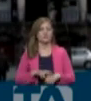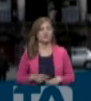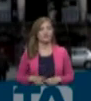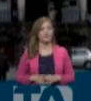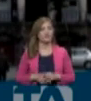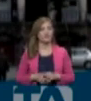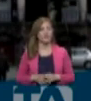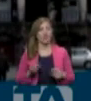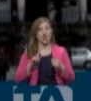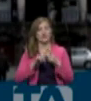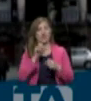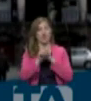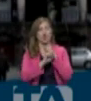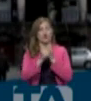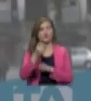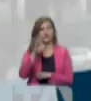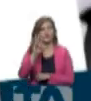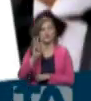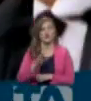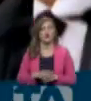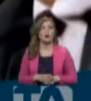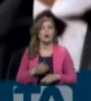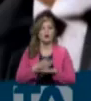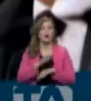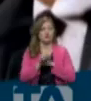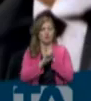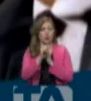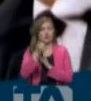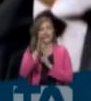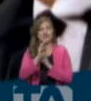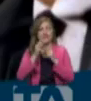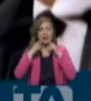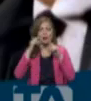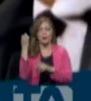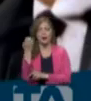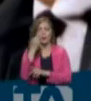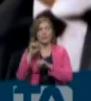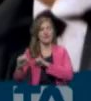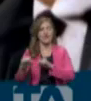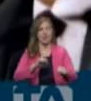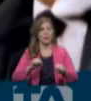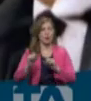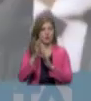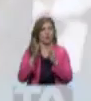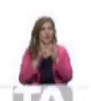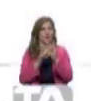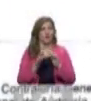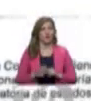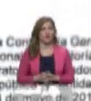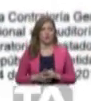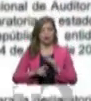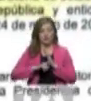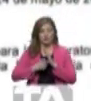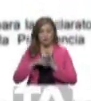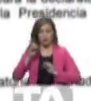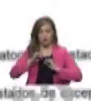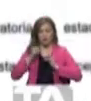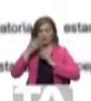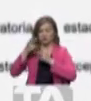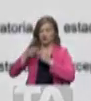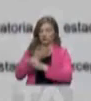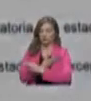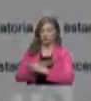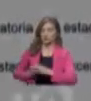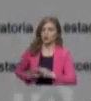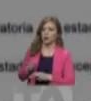80 veces hasta el 2016. En el 2016 también se declaró la emergencia por el terremoto de abril. La Contraloría ya le informó al